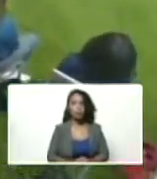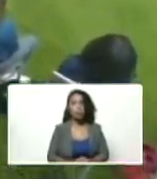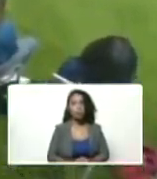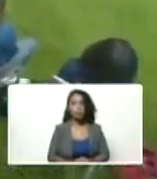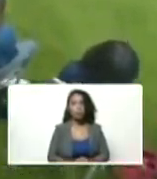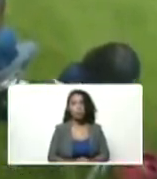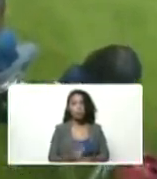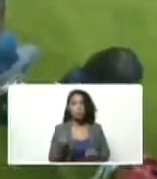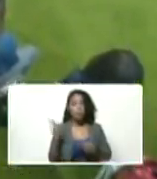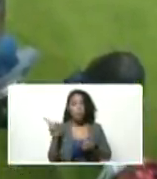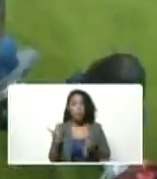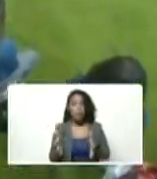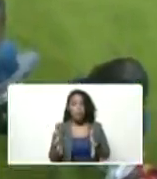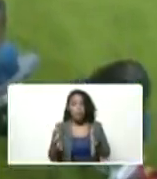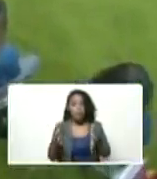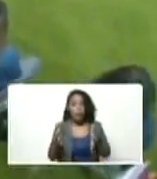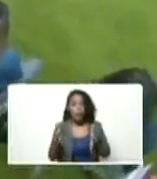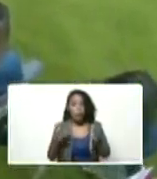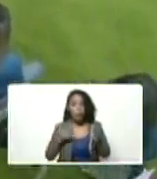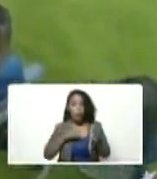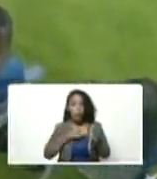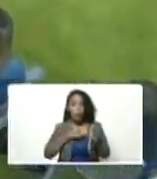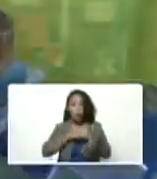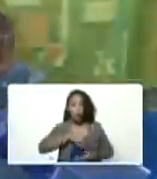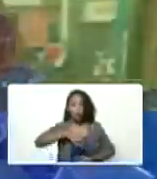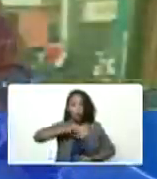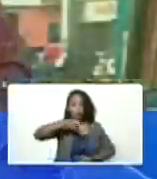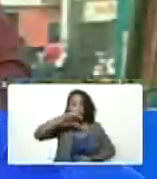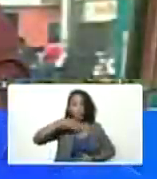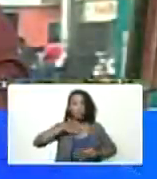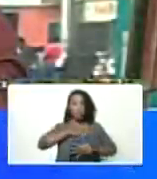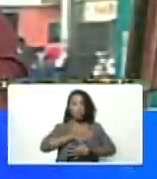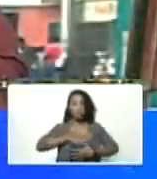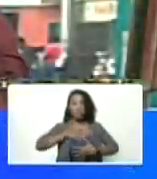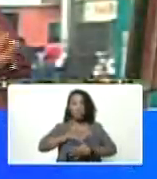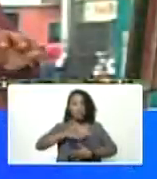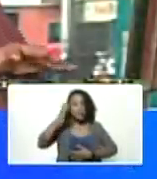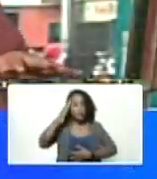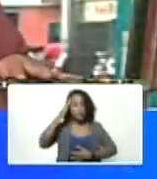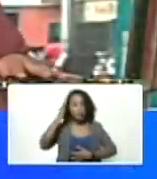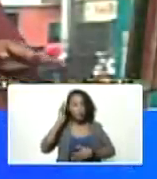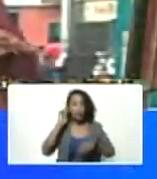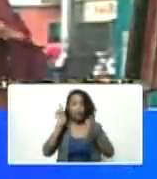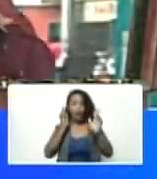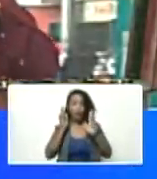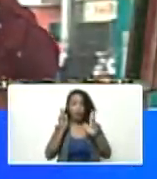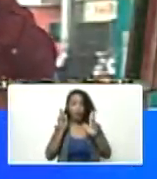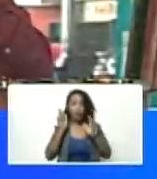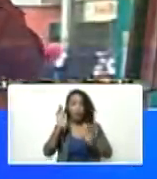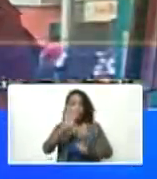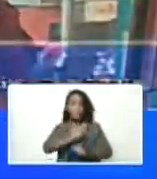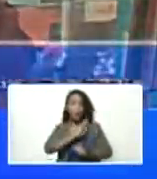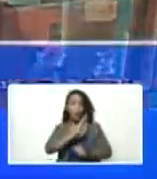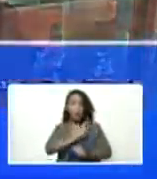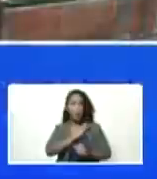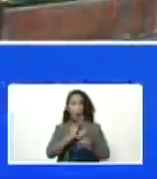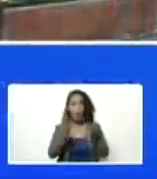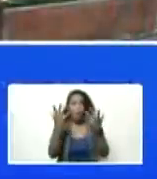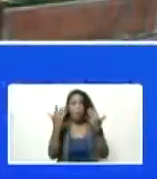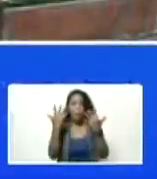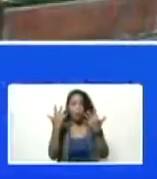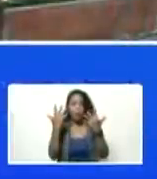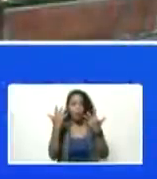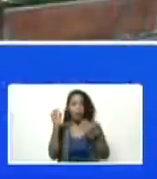Así que es un gran regocijo para nuestra alma saber que estas armas estuvieron en manos de